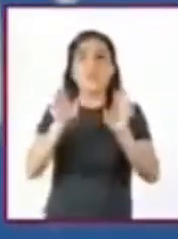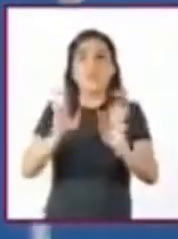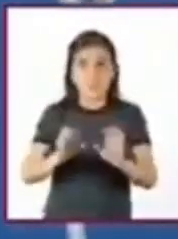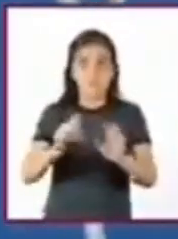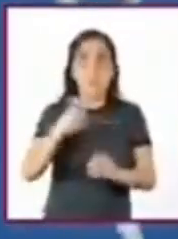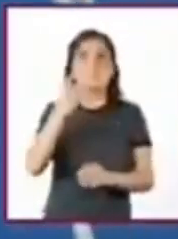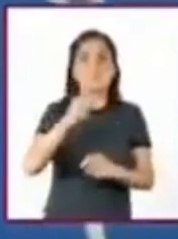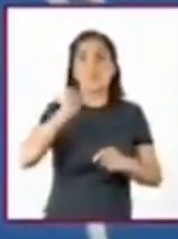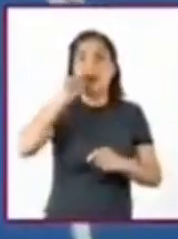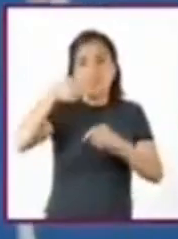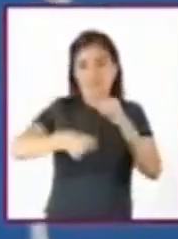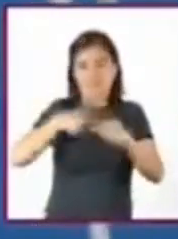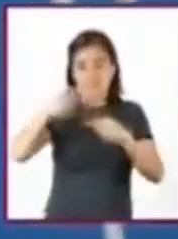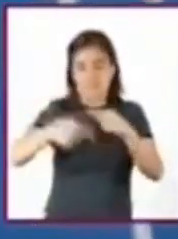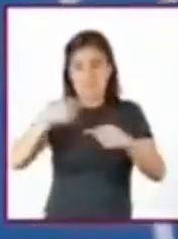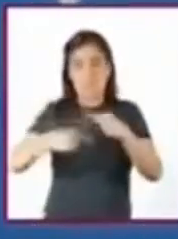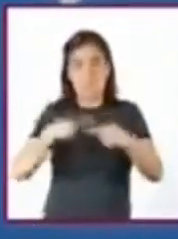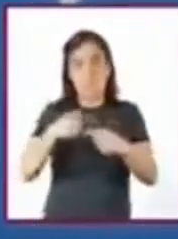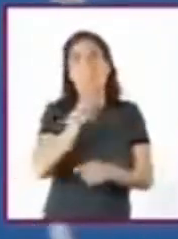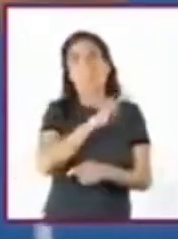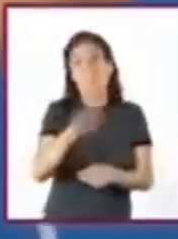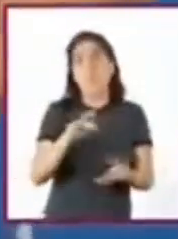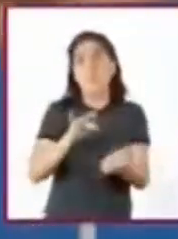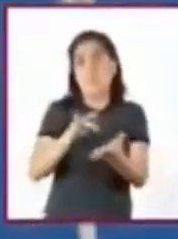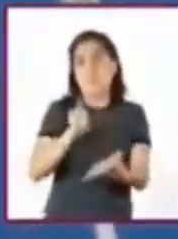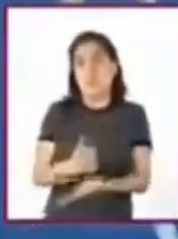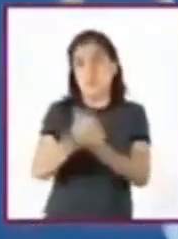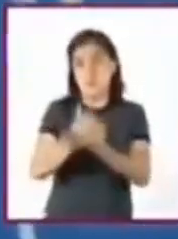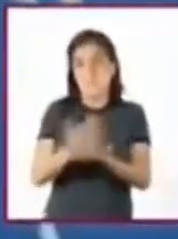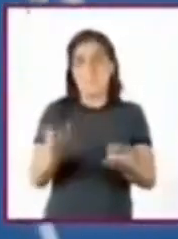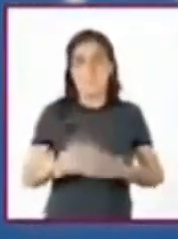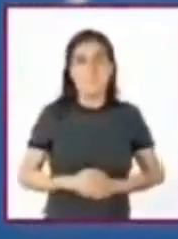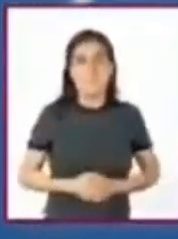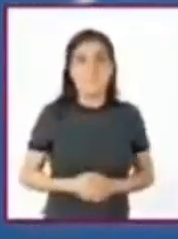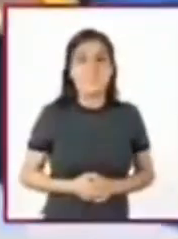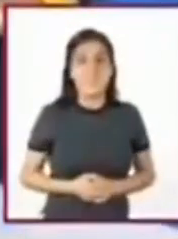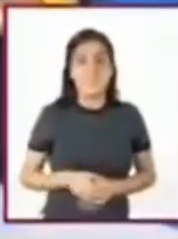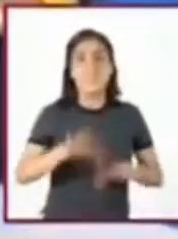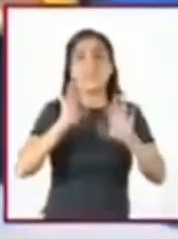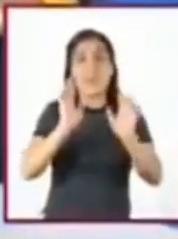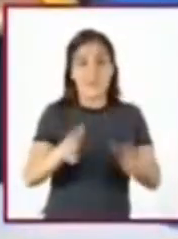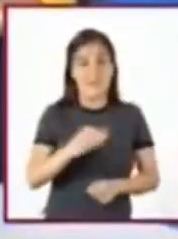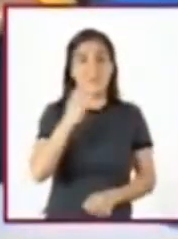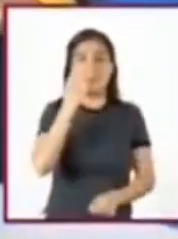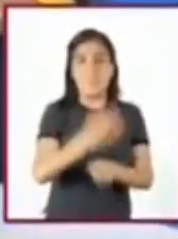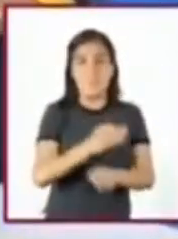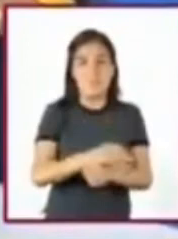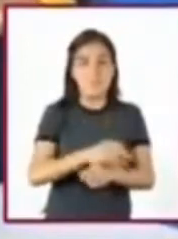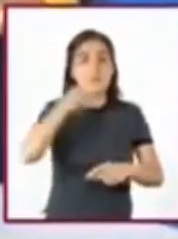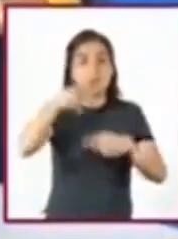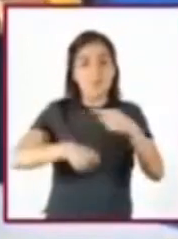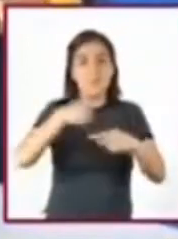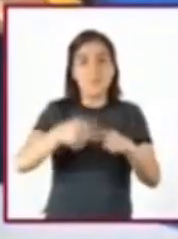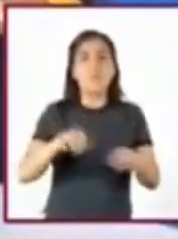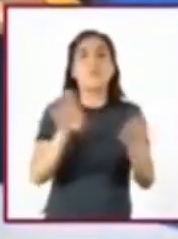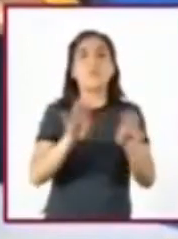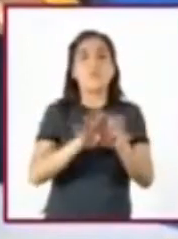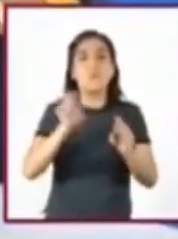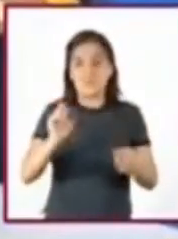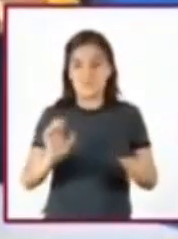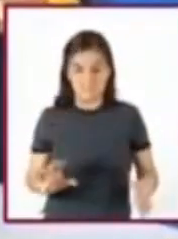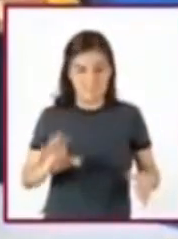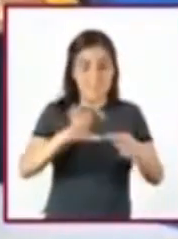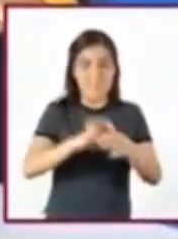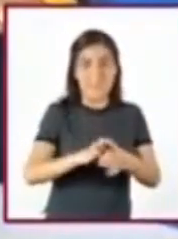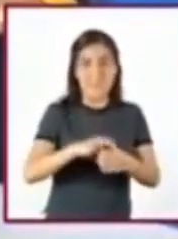cinta de aislar si creemos que es necesario. Ahora sí, maestra, con este enchufe vamos a proveer de voltaje a